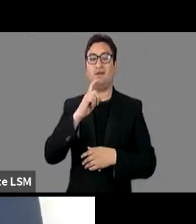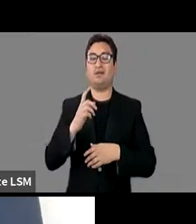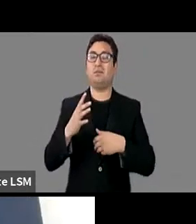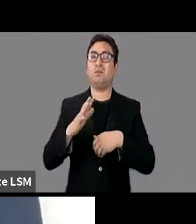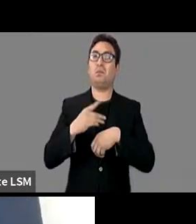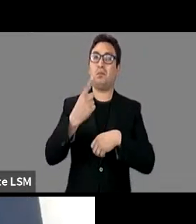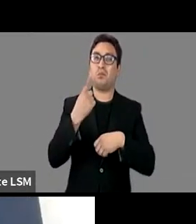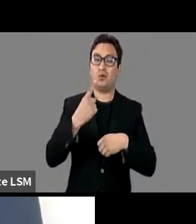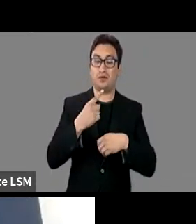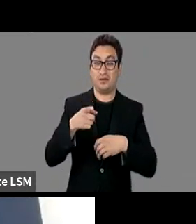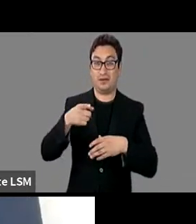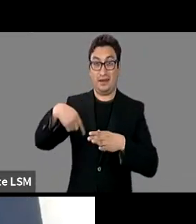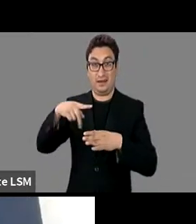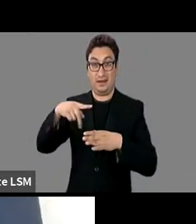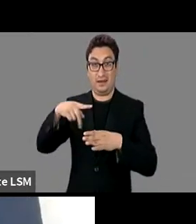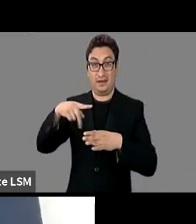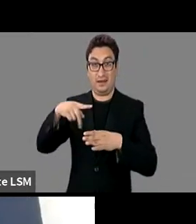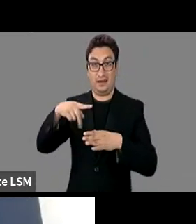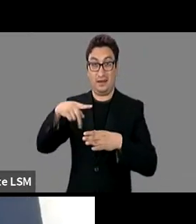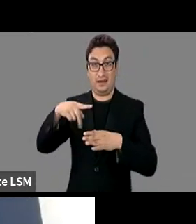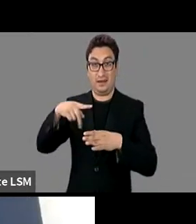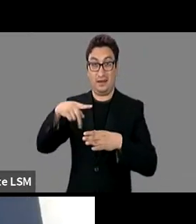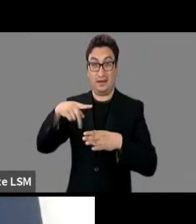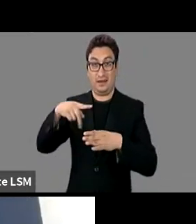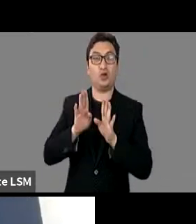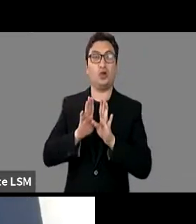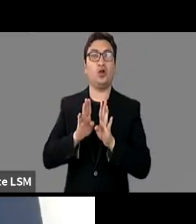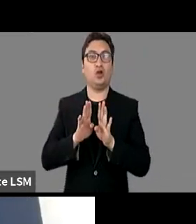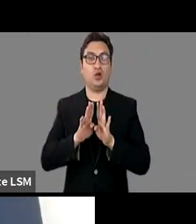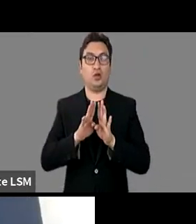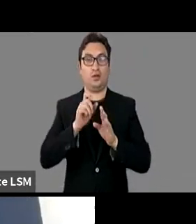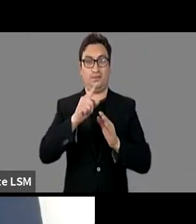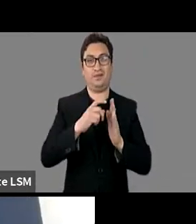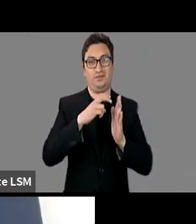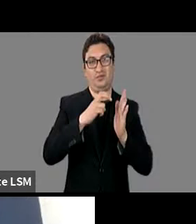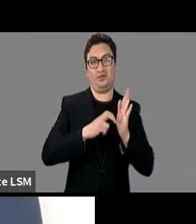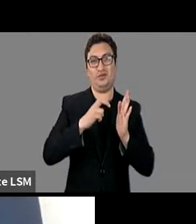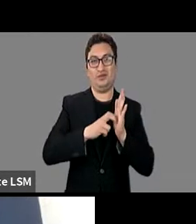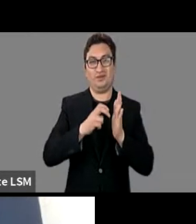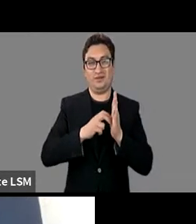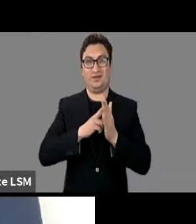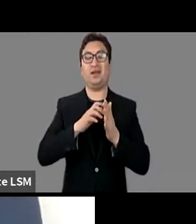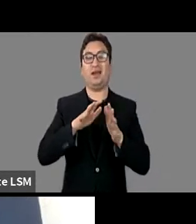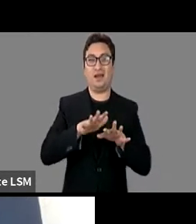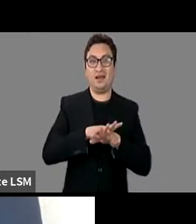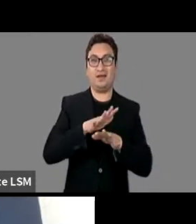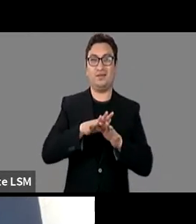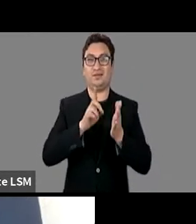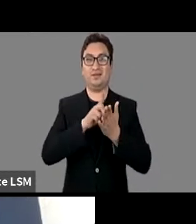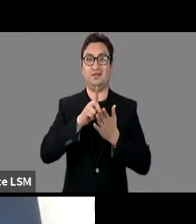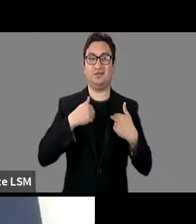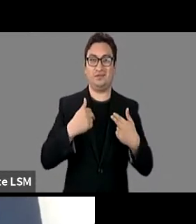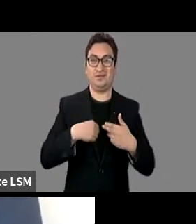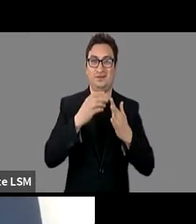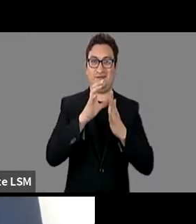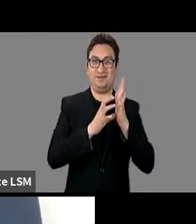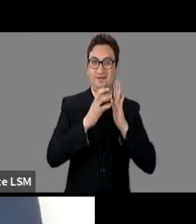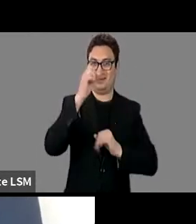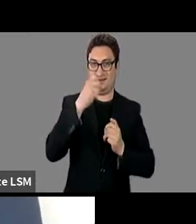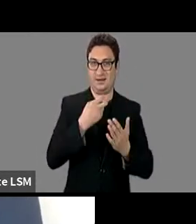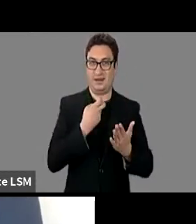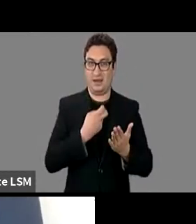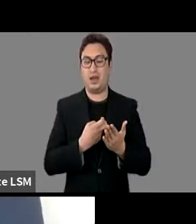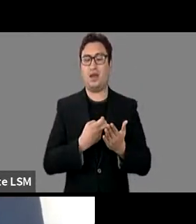la reforma constitucional. Pero si la pregunta va encaminada a que si era necesaria la realización de esa